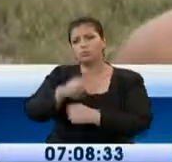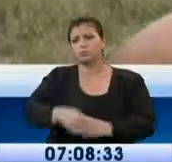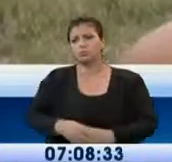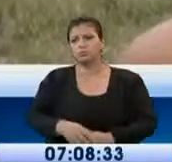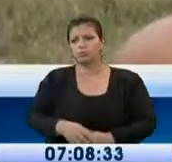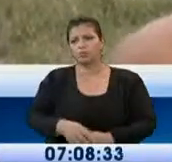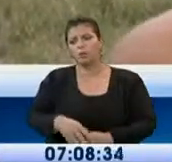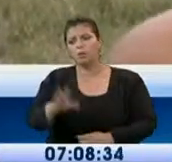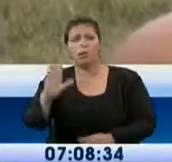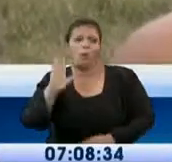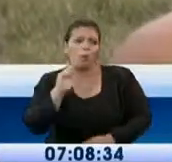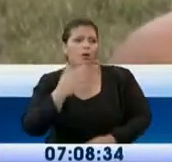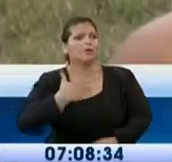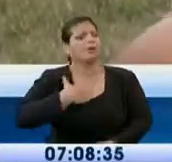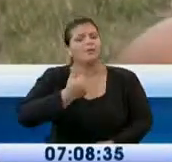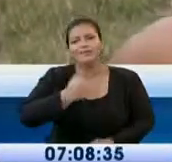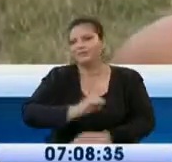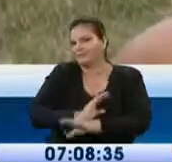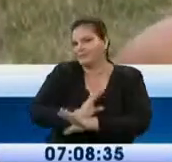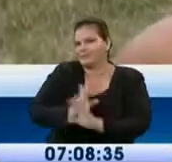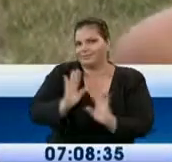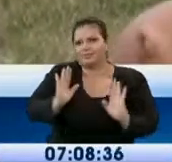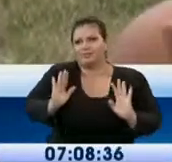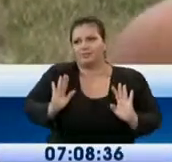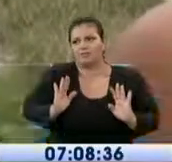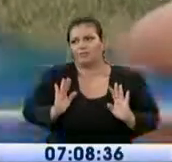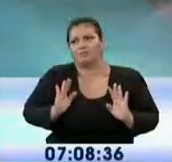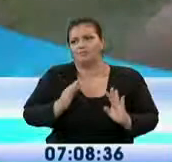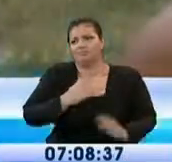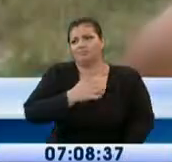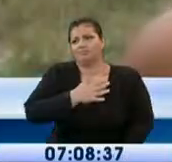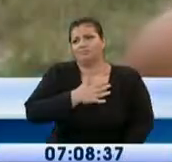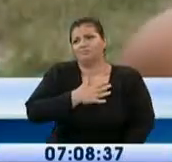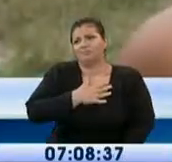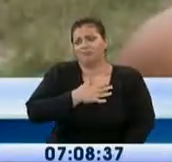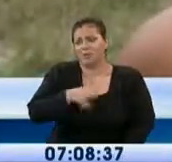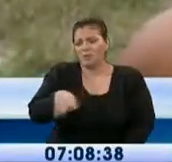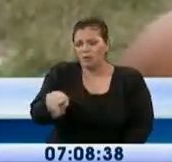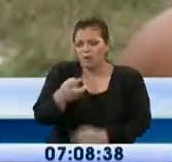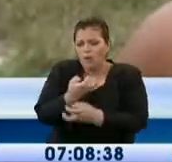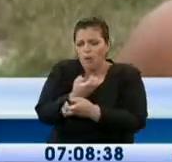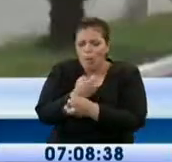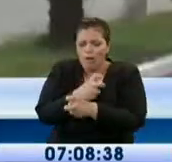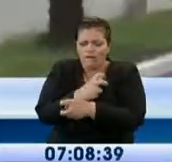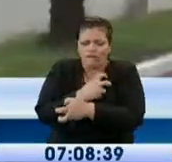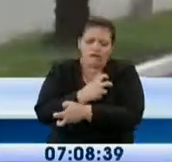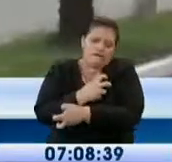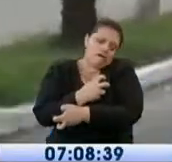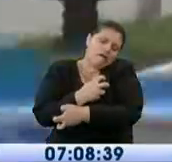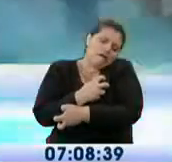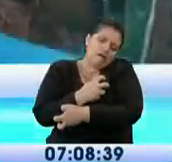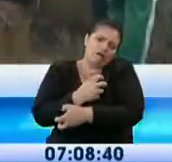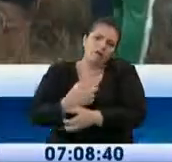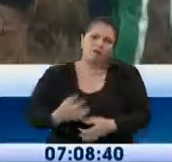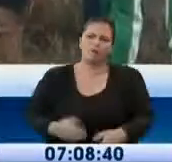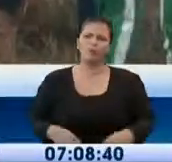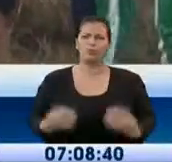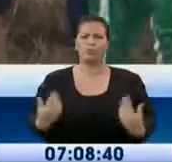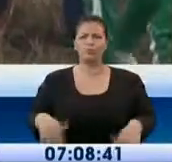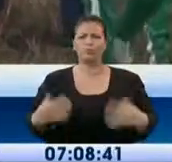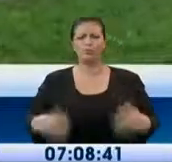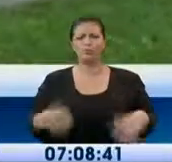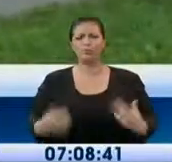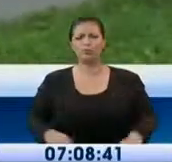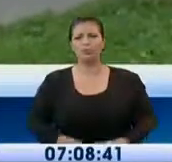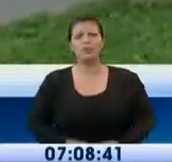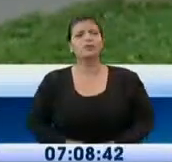está? Pero está, solo los huesitos parece que se le ve ahí. Ocurrió en la ciudadela del chofer en el kilómetro 6 de la